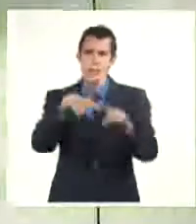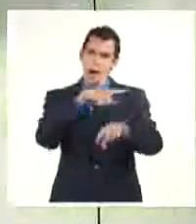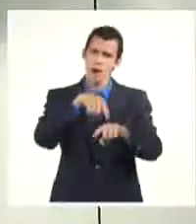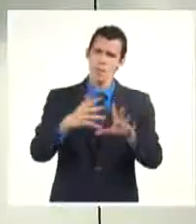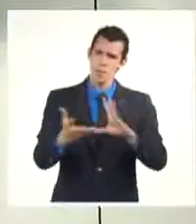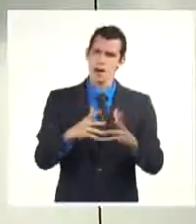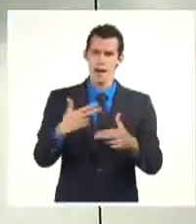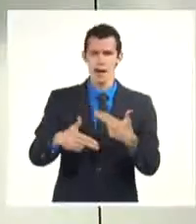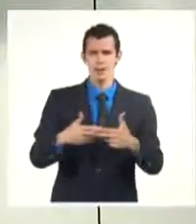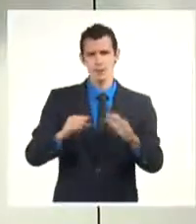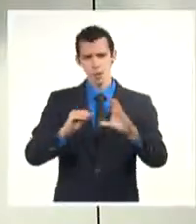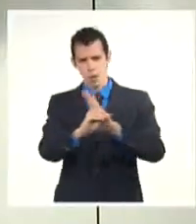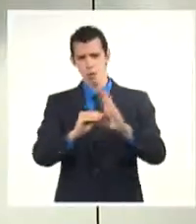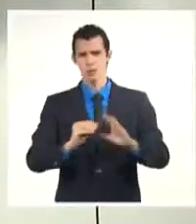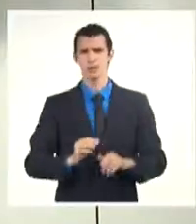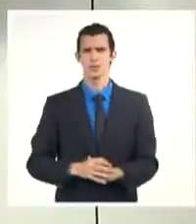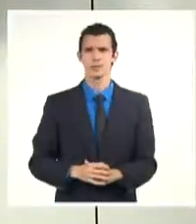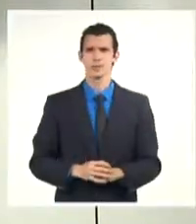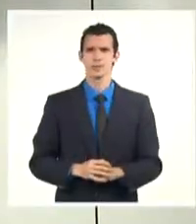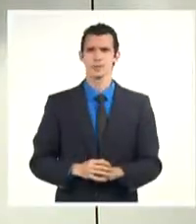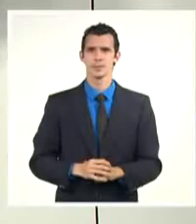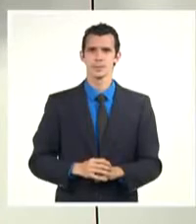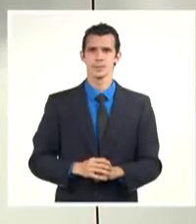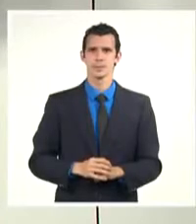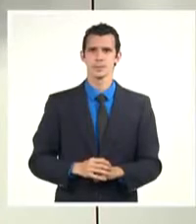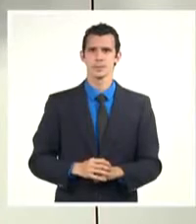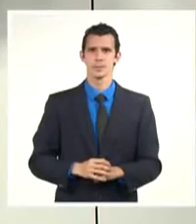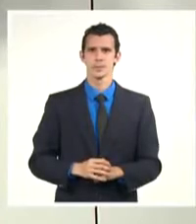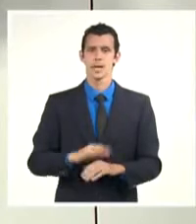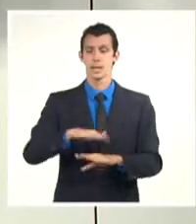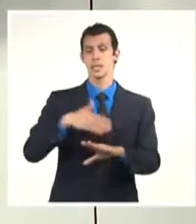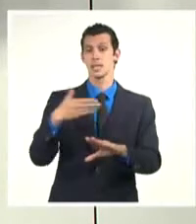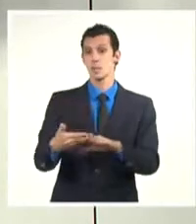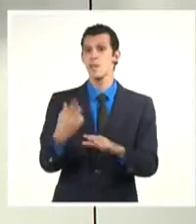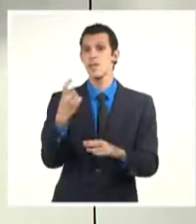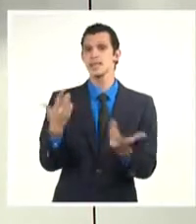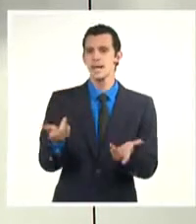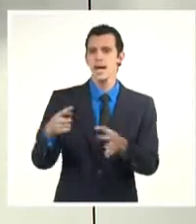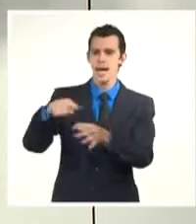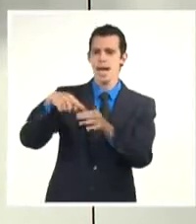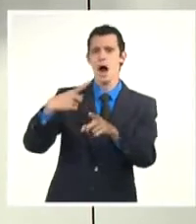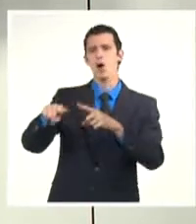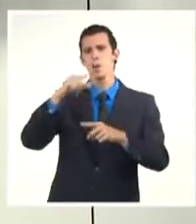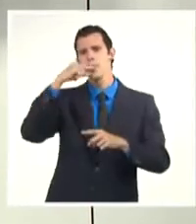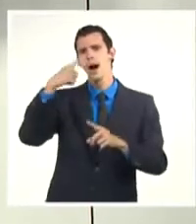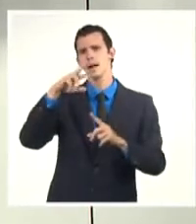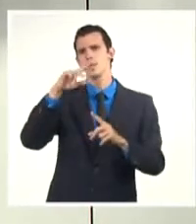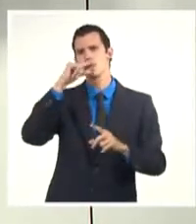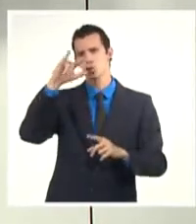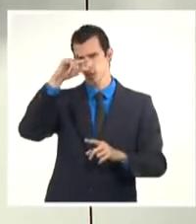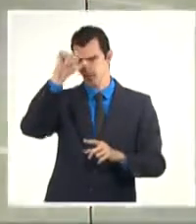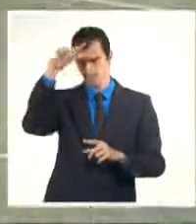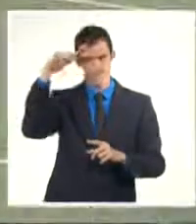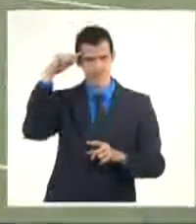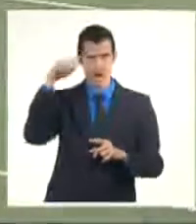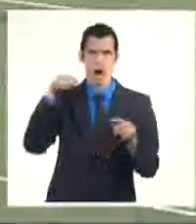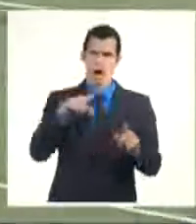Barbudas. Tras el partido, declaraciones de jugadores cubanos gracias a la colega Rosa María Panadero.